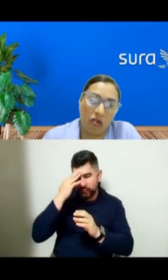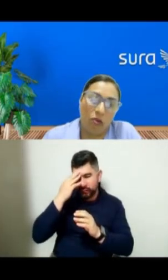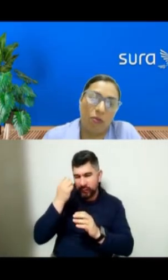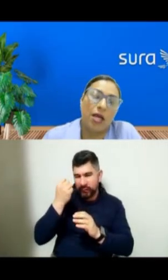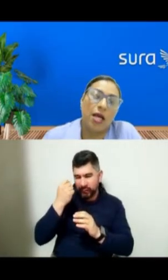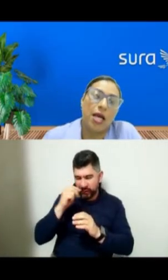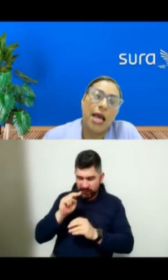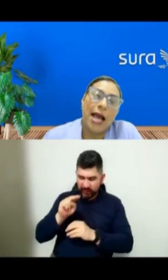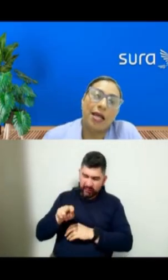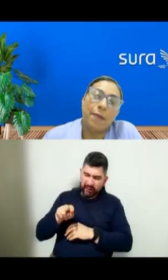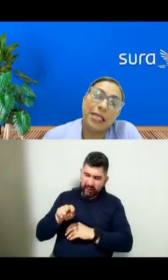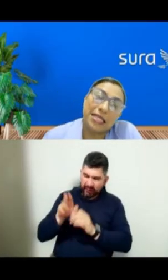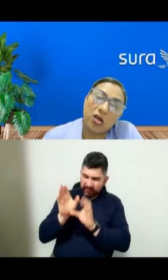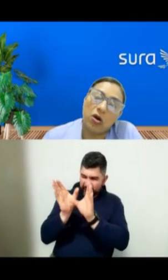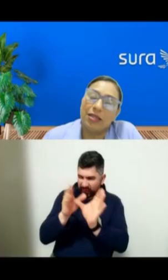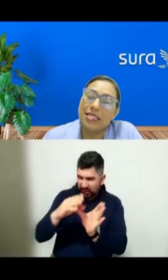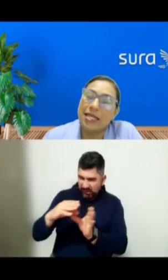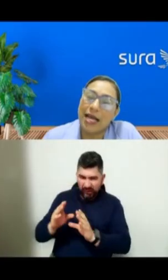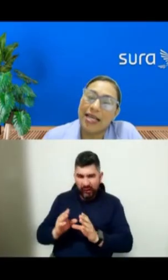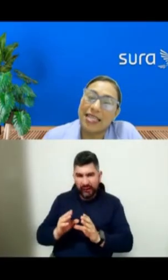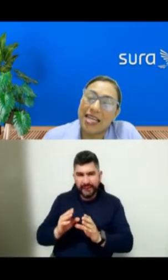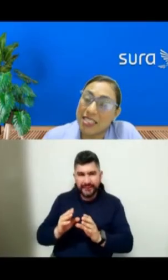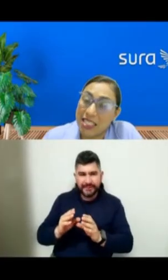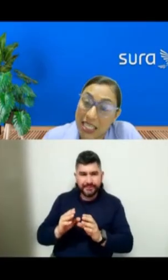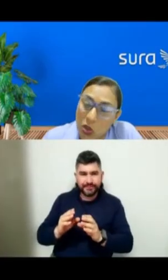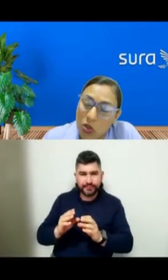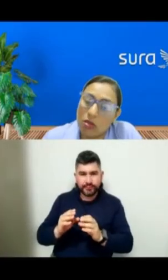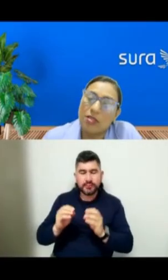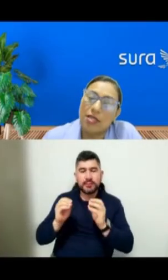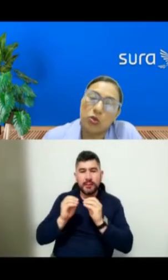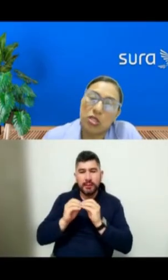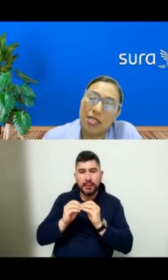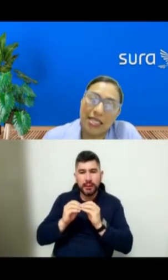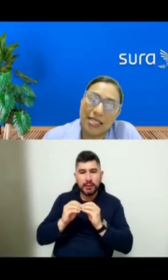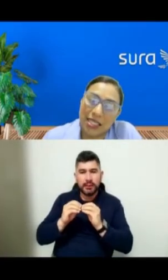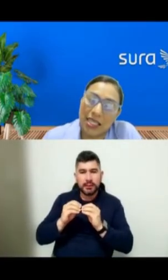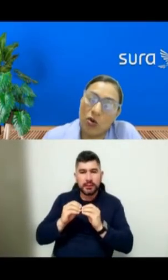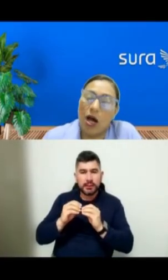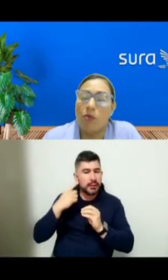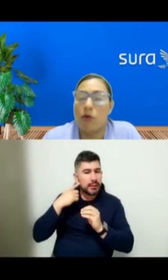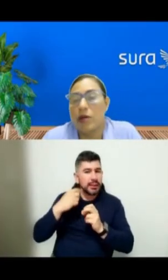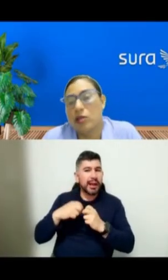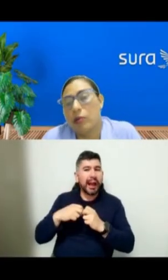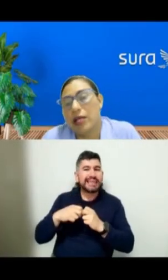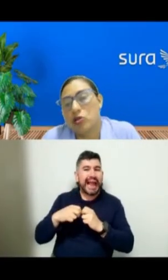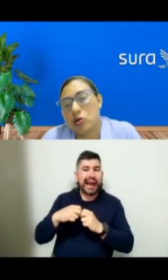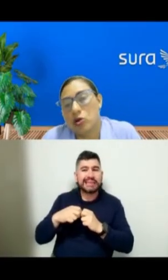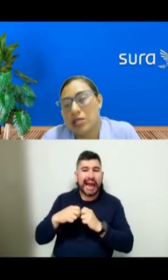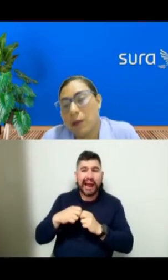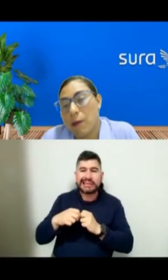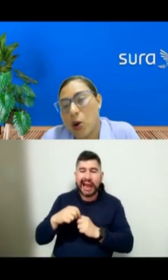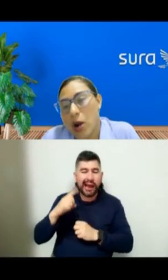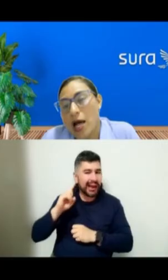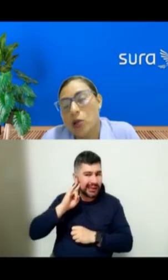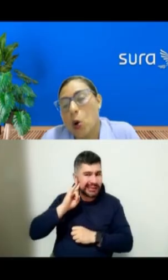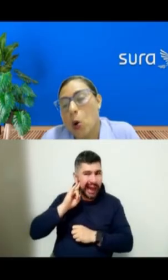un poco deforme. Hay crepitación, es decir, que hay ese chasquido, se escucha ese chasquido al momento pues, que